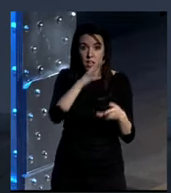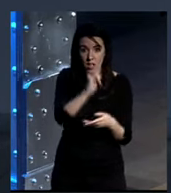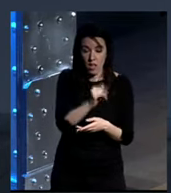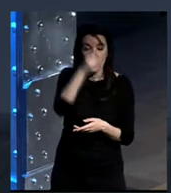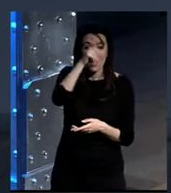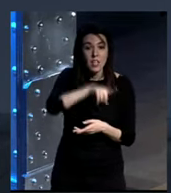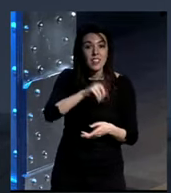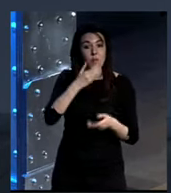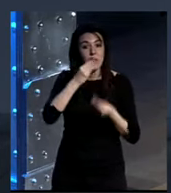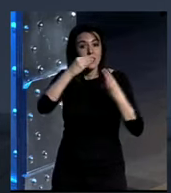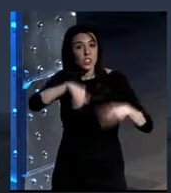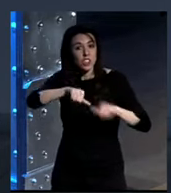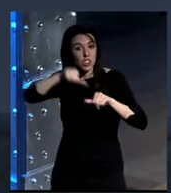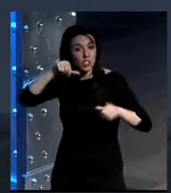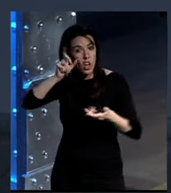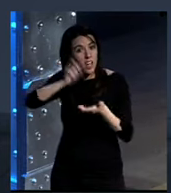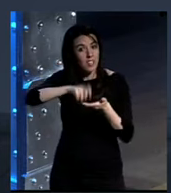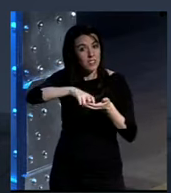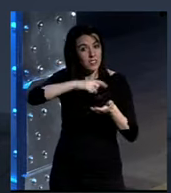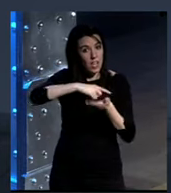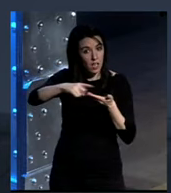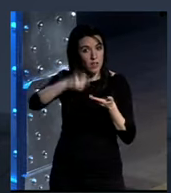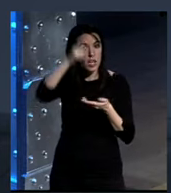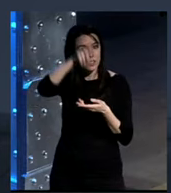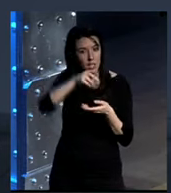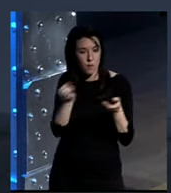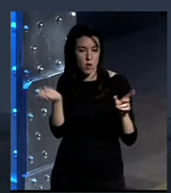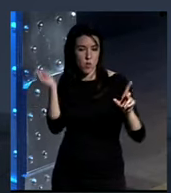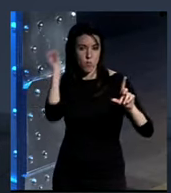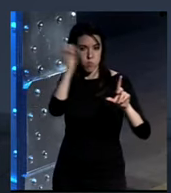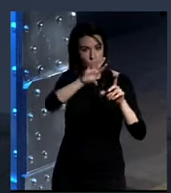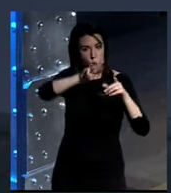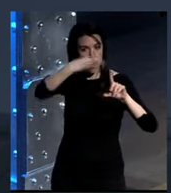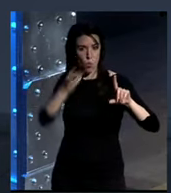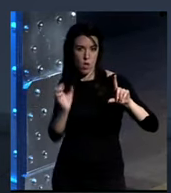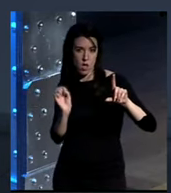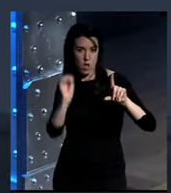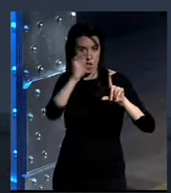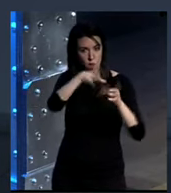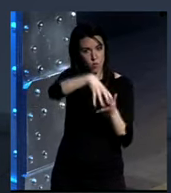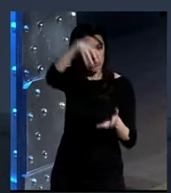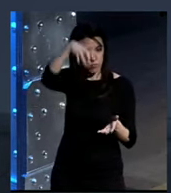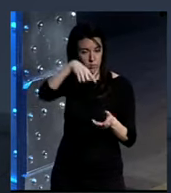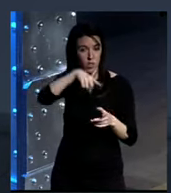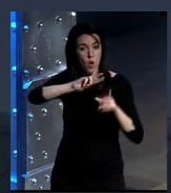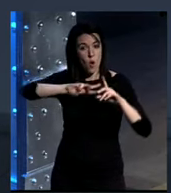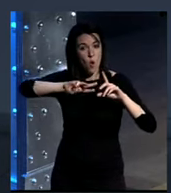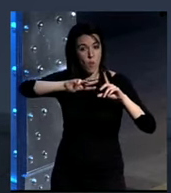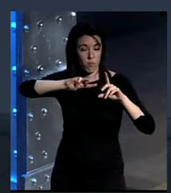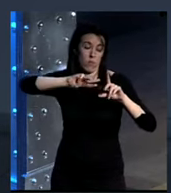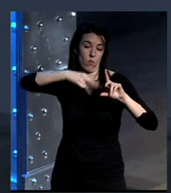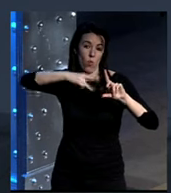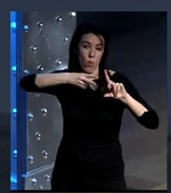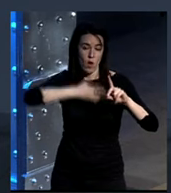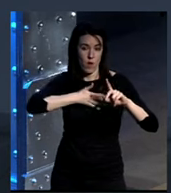de la telegrafía óptica en España también está colgado en la red, en esa página del